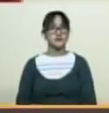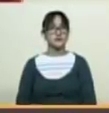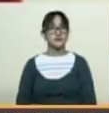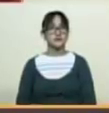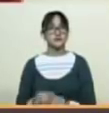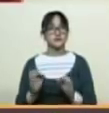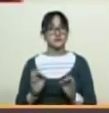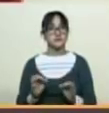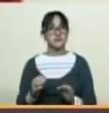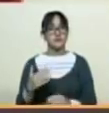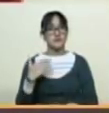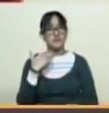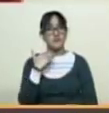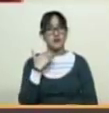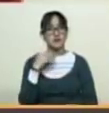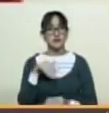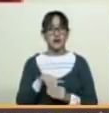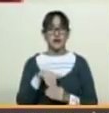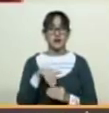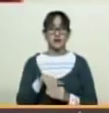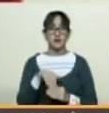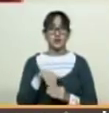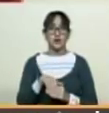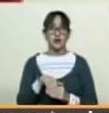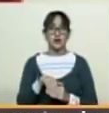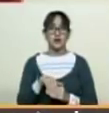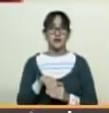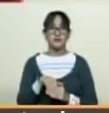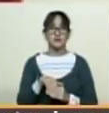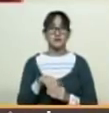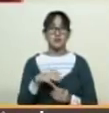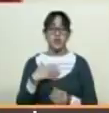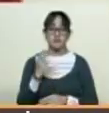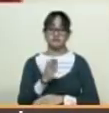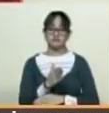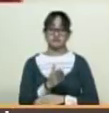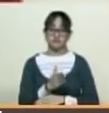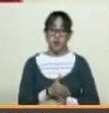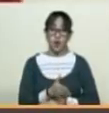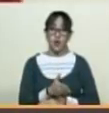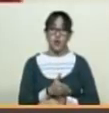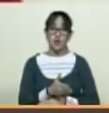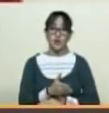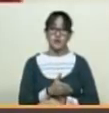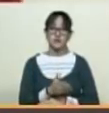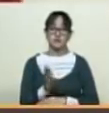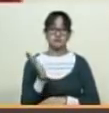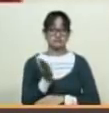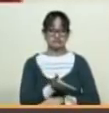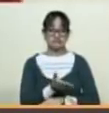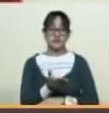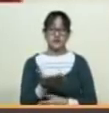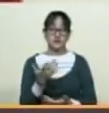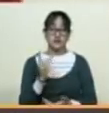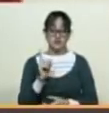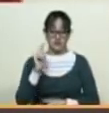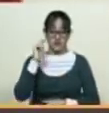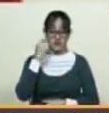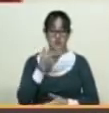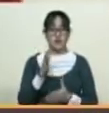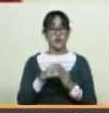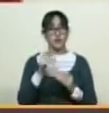constituye una falta electoral y está sujeta a sanción. Así que queremos recordarles esto a